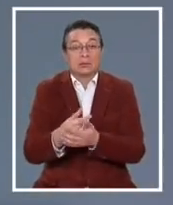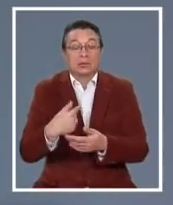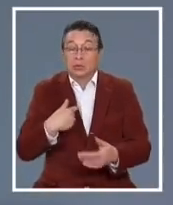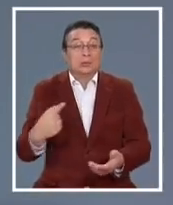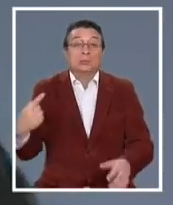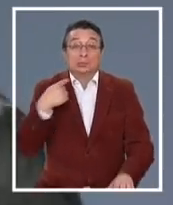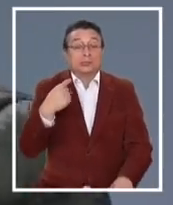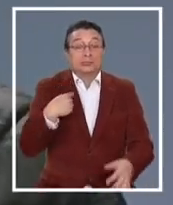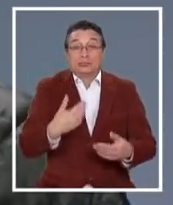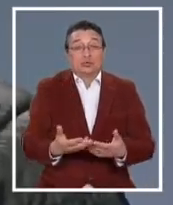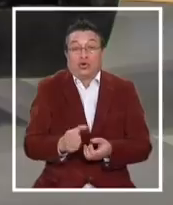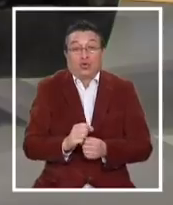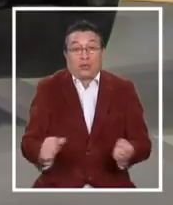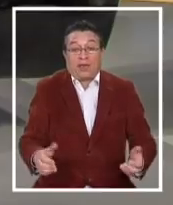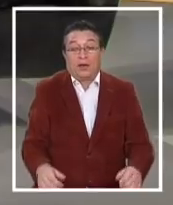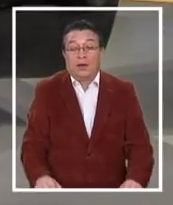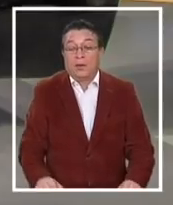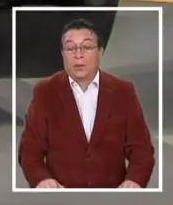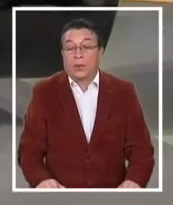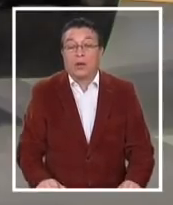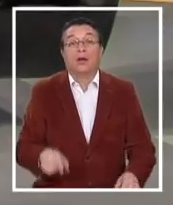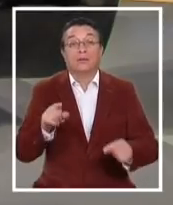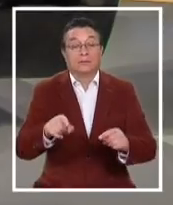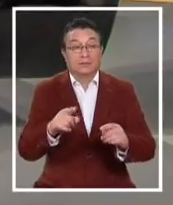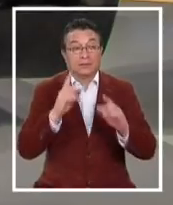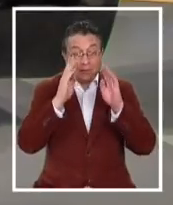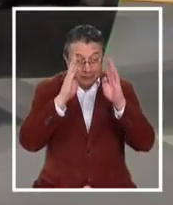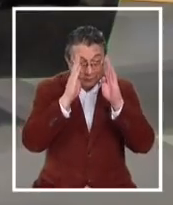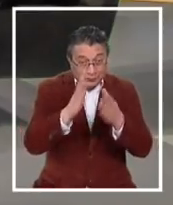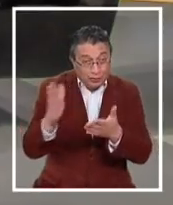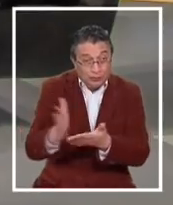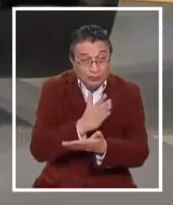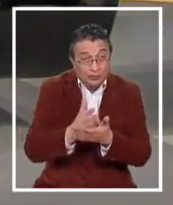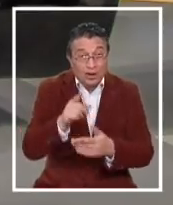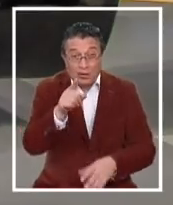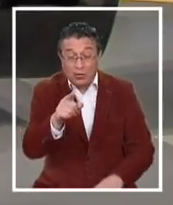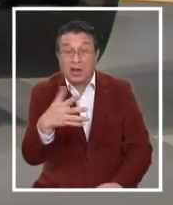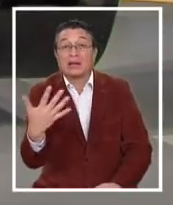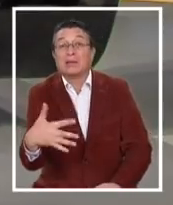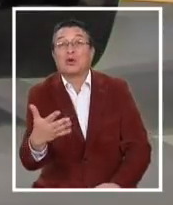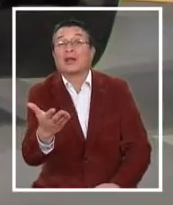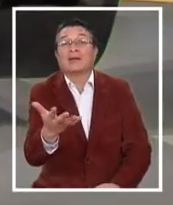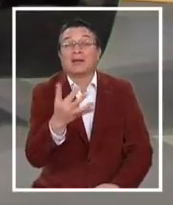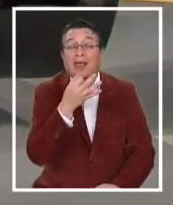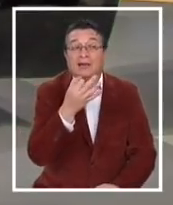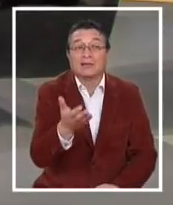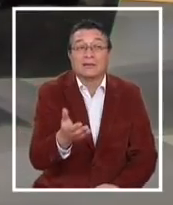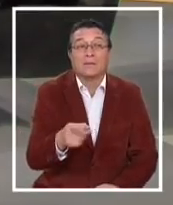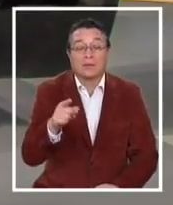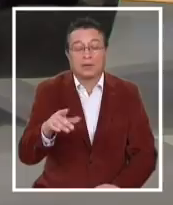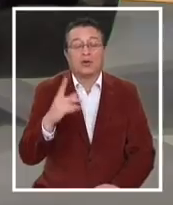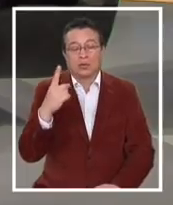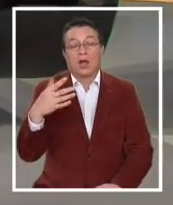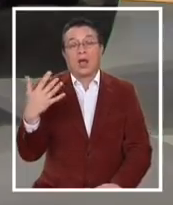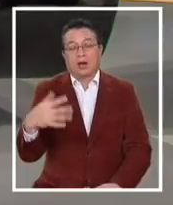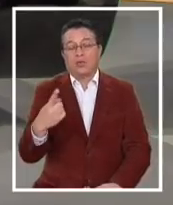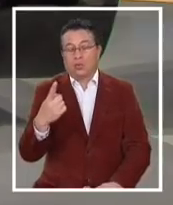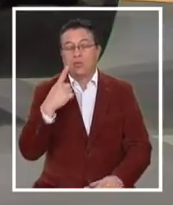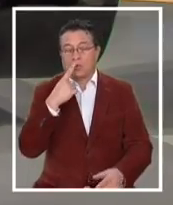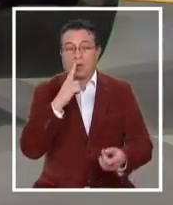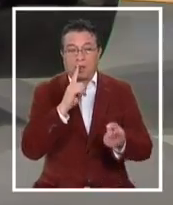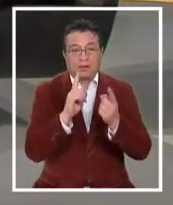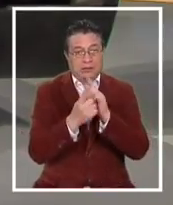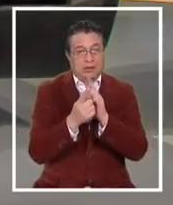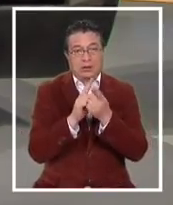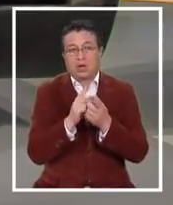sanitaria. Natalia, ¿la focalización es como la Santísima Trinidad para ustedes? No, es que, ¿sabes qué, Matías? Yo creo que hay una parte que es media contradictoria